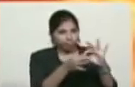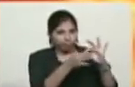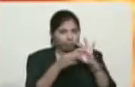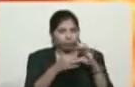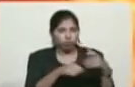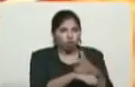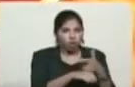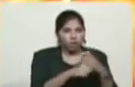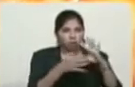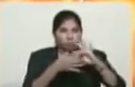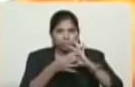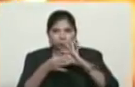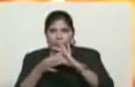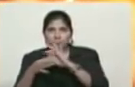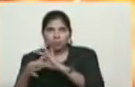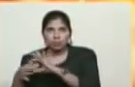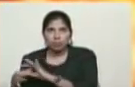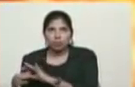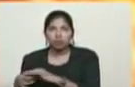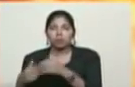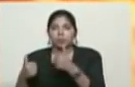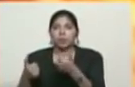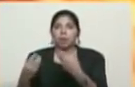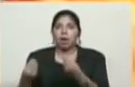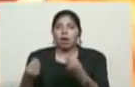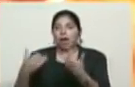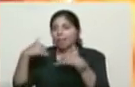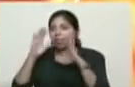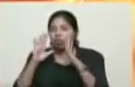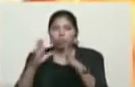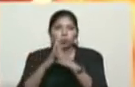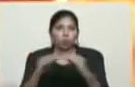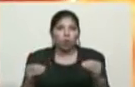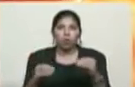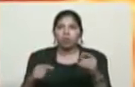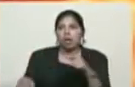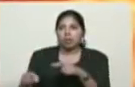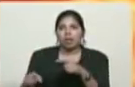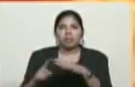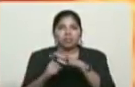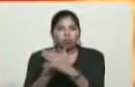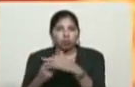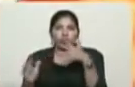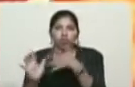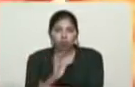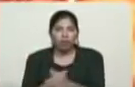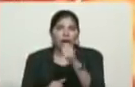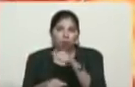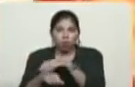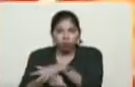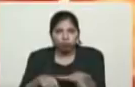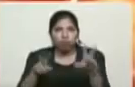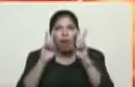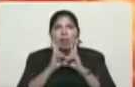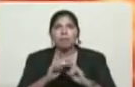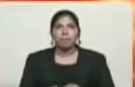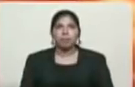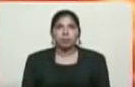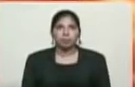incorporado de manera integrada para atender toda esta contingencia con el servicio de agua potable